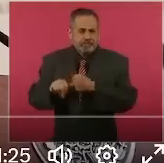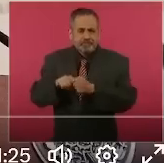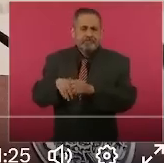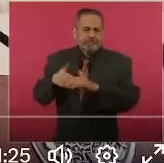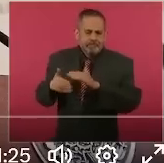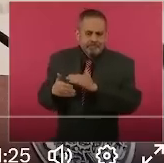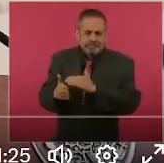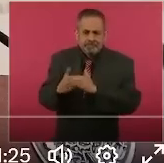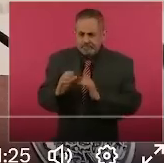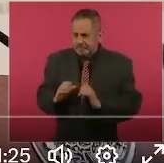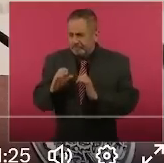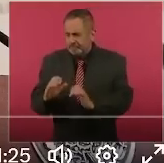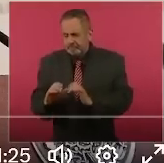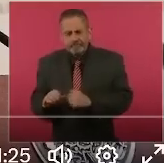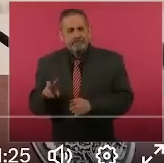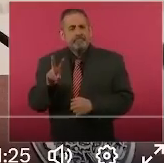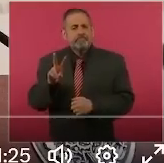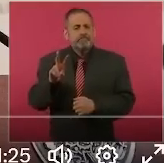de Marina